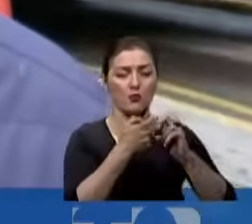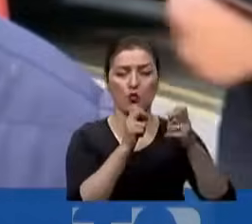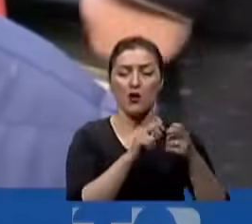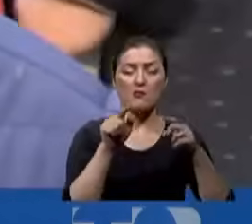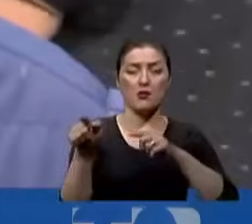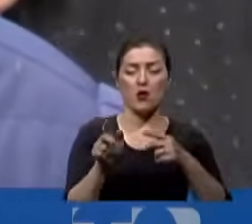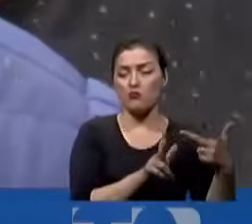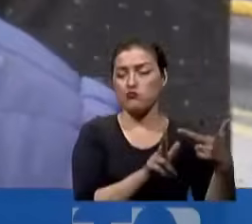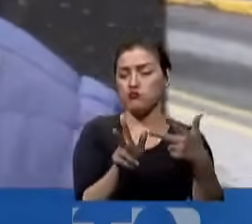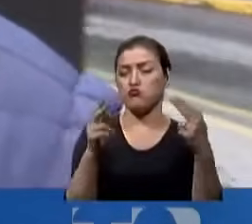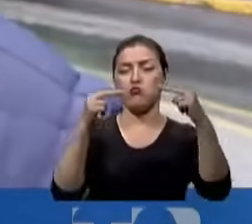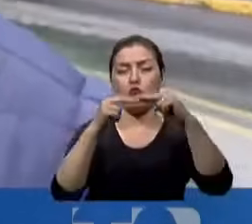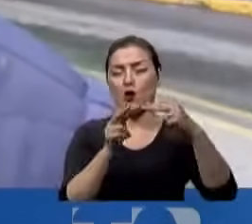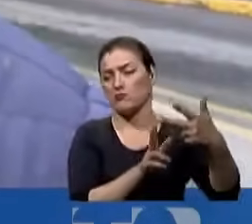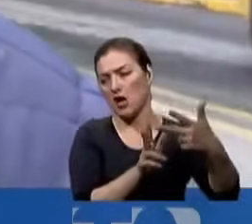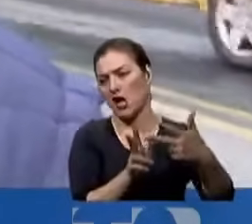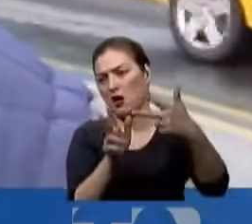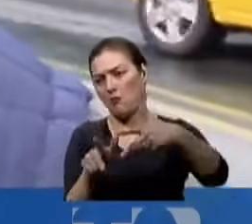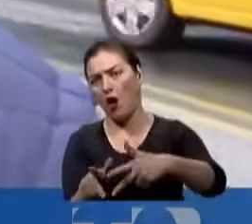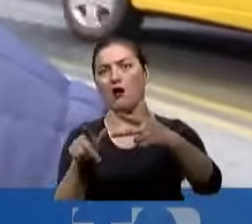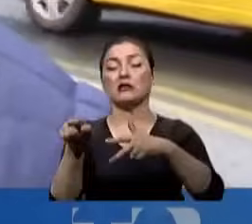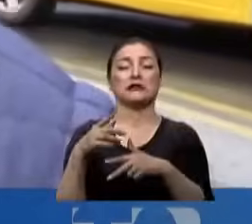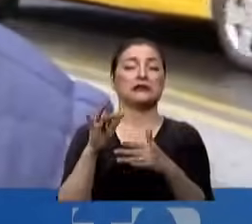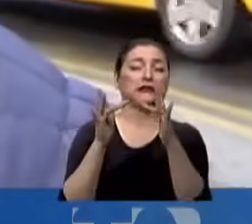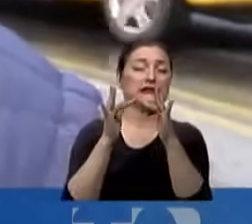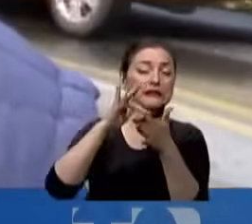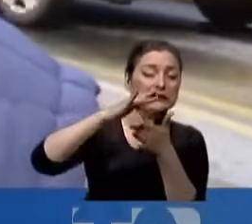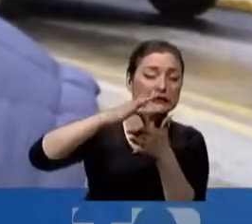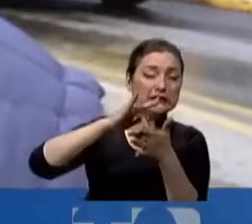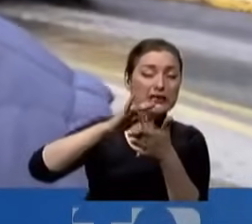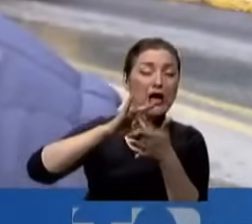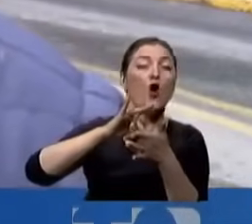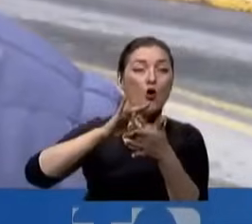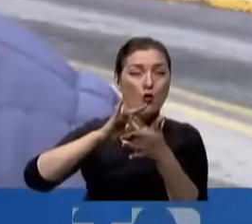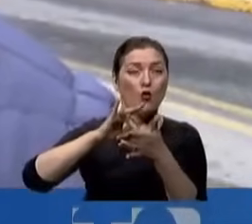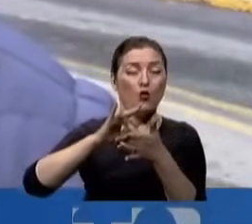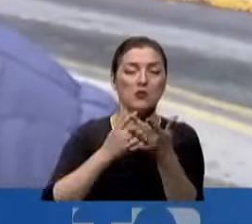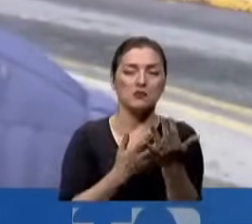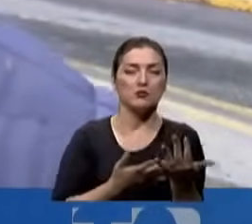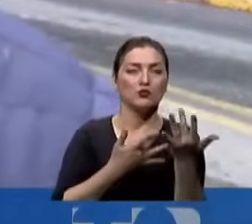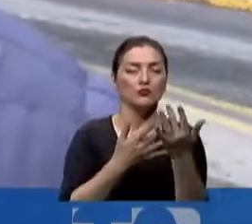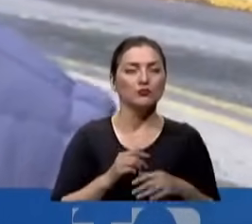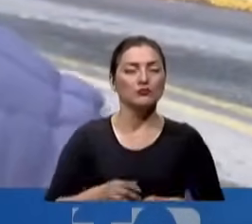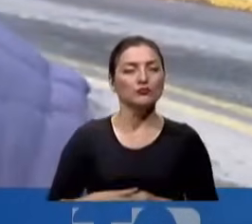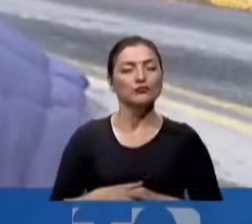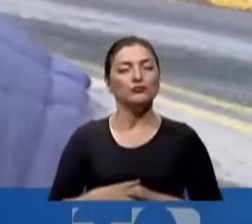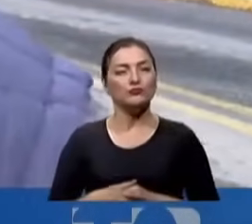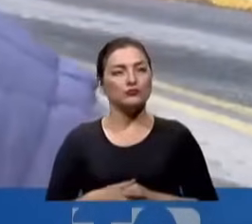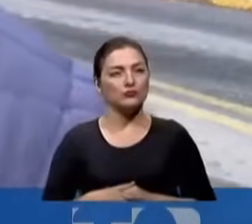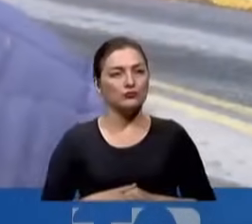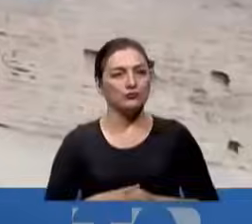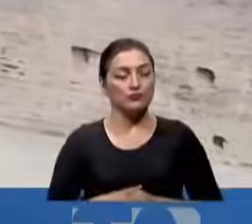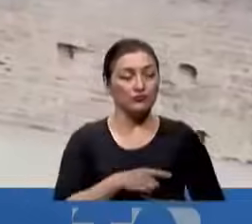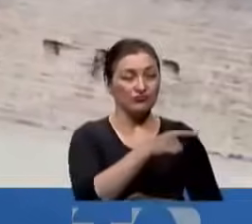pasar aquí en el puente que usted está viendo, que está a punto de colapsar. Pero lamentablemente, le digo, son